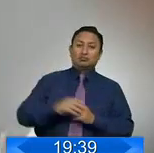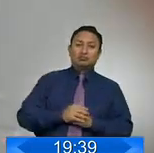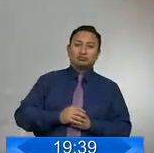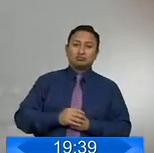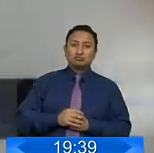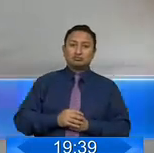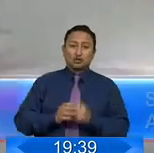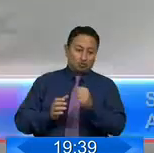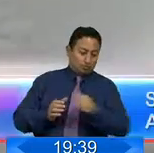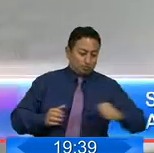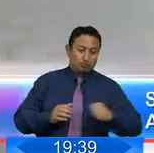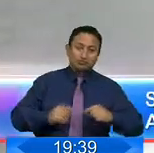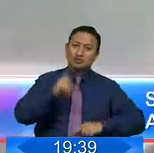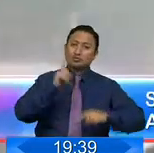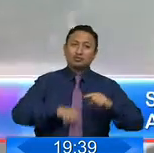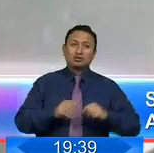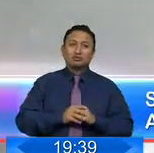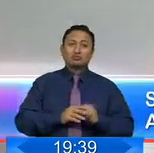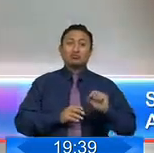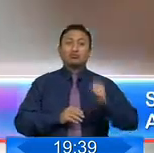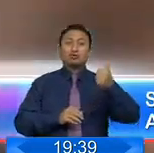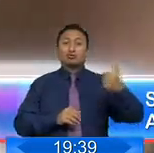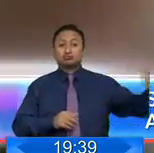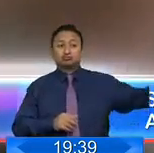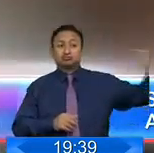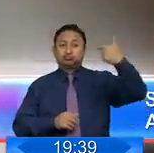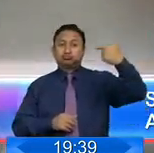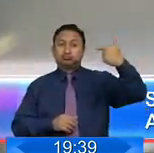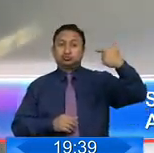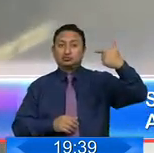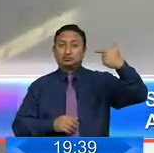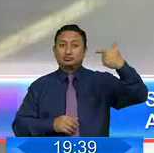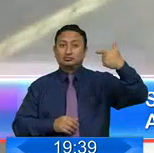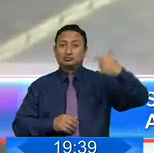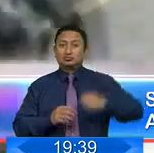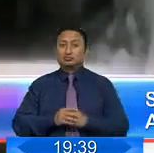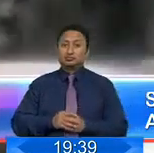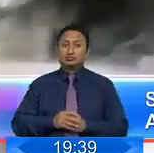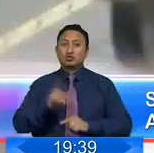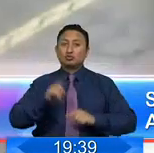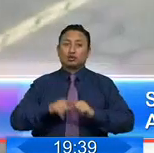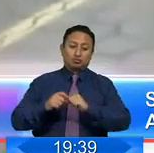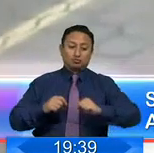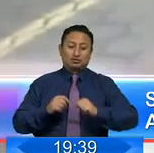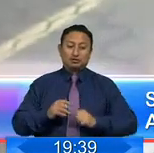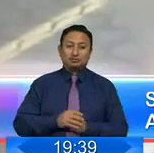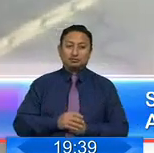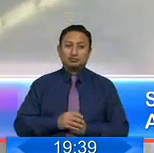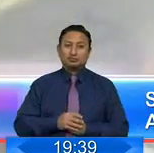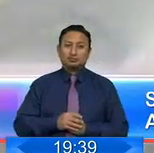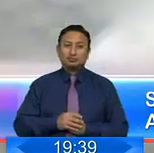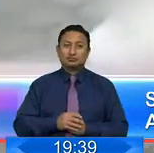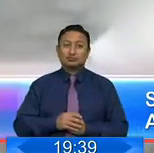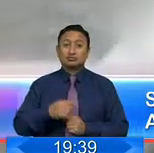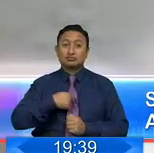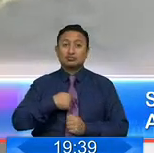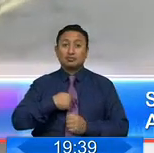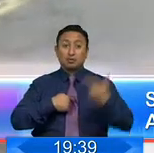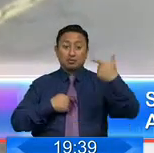abrir la puerta para salir y el malhechor me la trancó a la puerta y no me dejó salir. Y con el arma me apuntaba, te